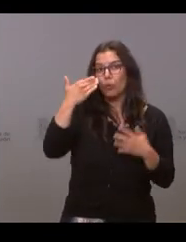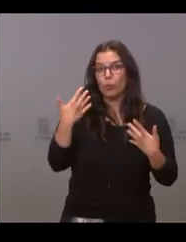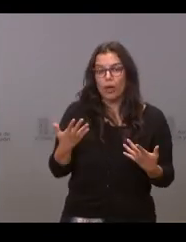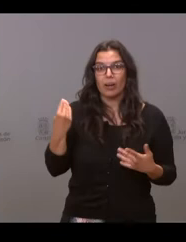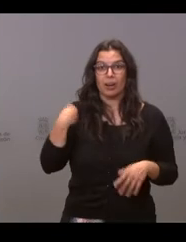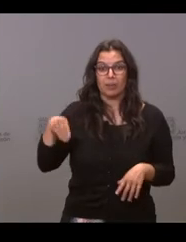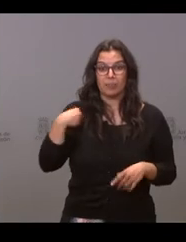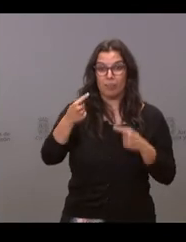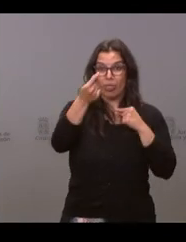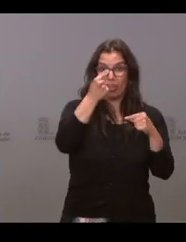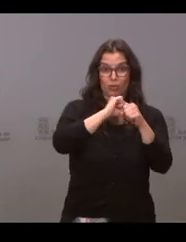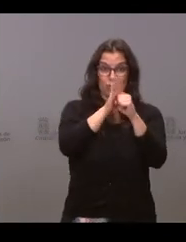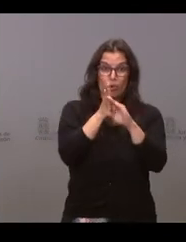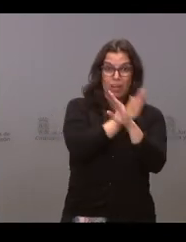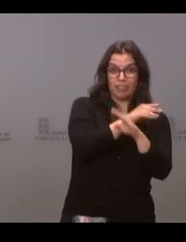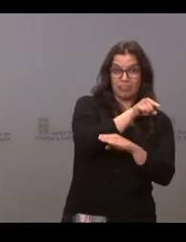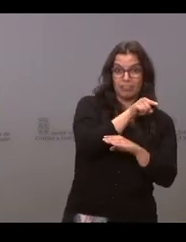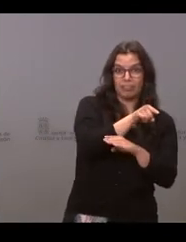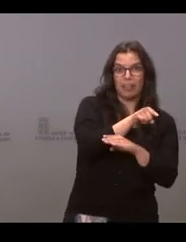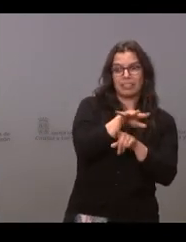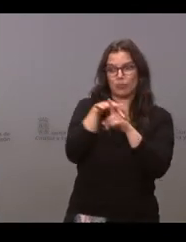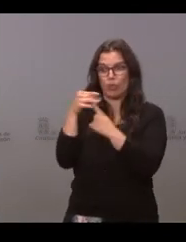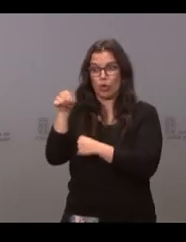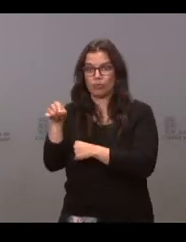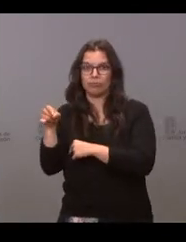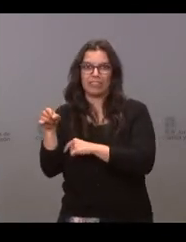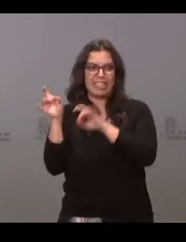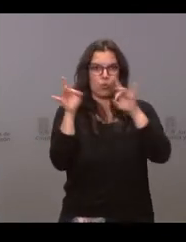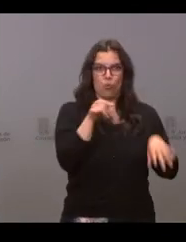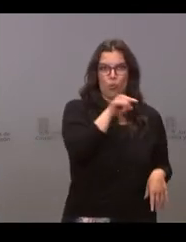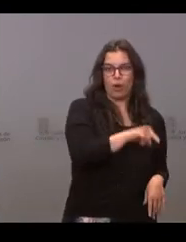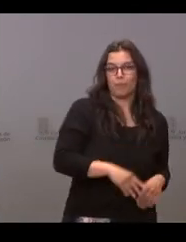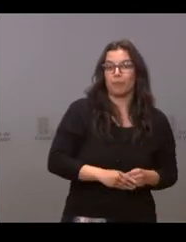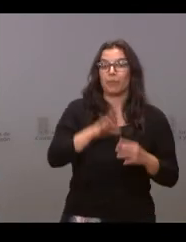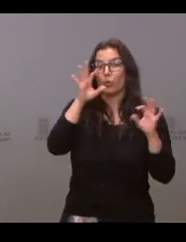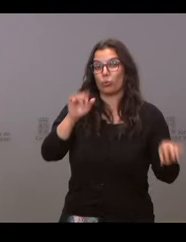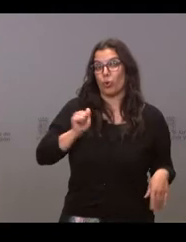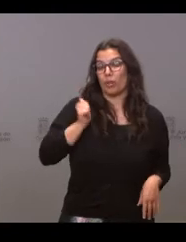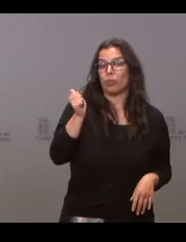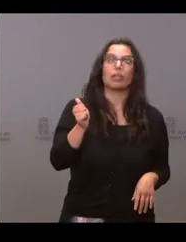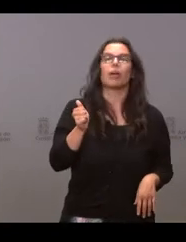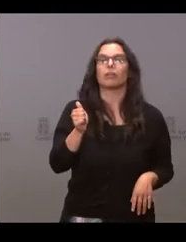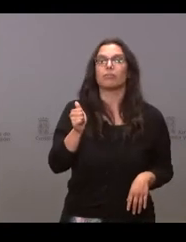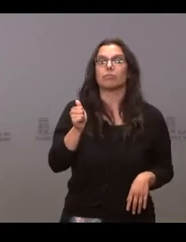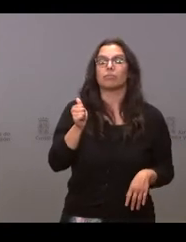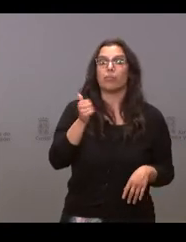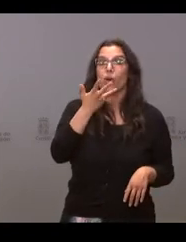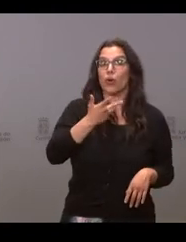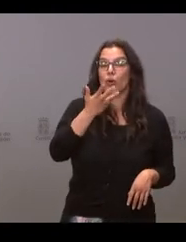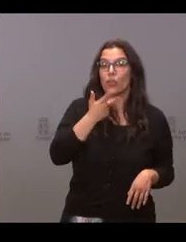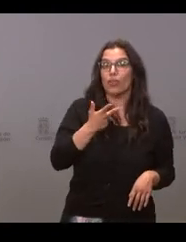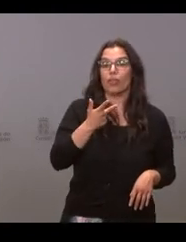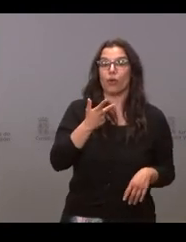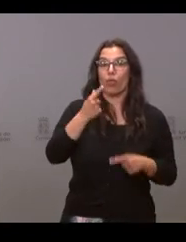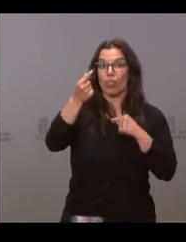los datos previos a la pandemia hoy a la casualidad que hemos conocido los datos de empleo y nos indican